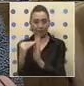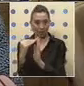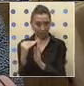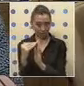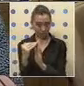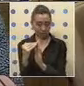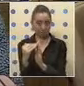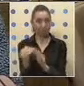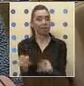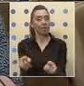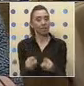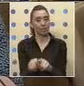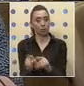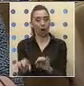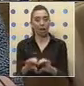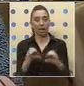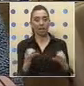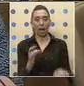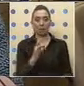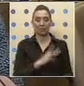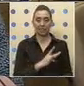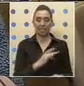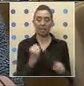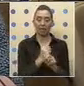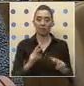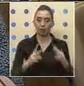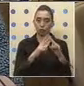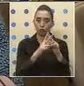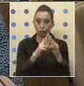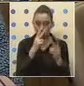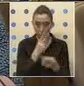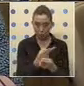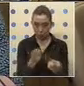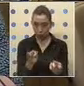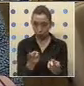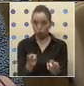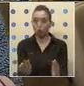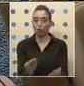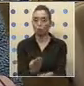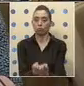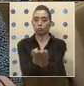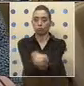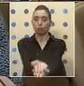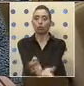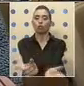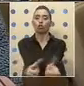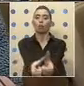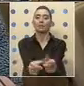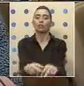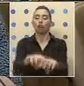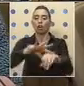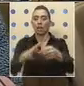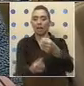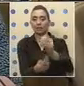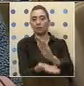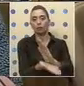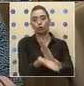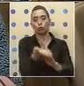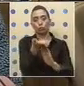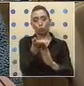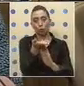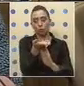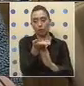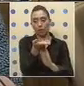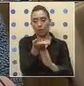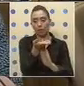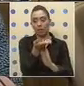Y tal como mostró la Cámara Chilena de la Construcción en su planteamiento que dejó a la Comisión de Hacienda, este aumento recae en gran medida